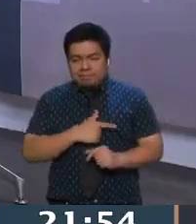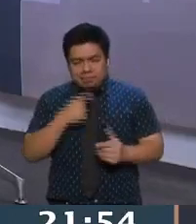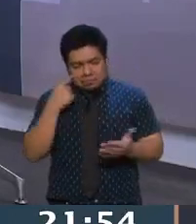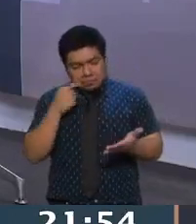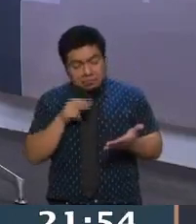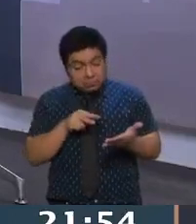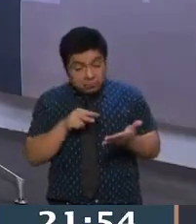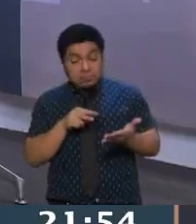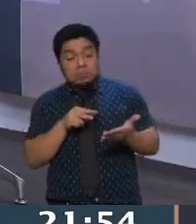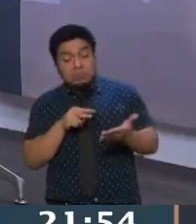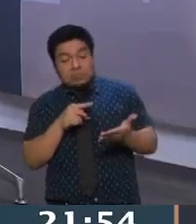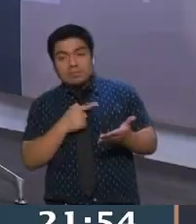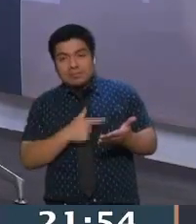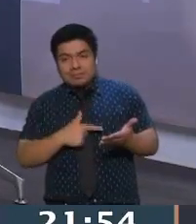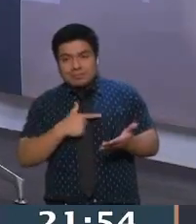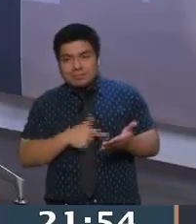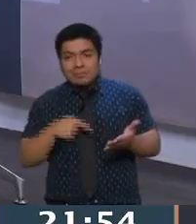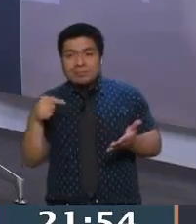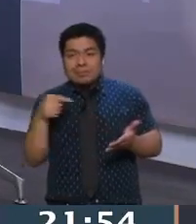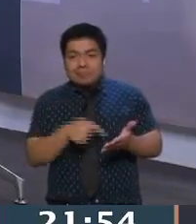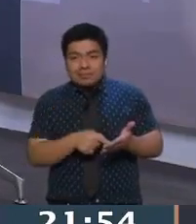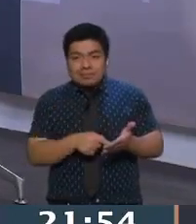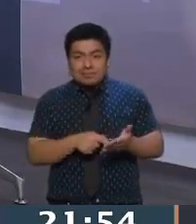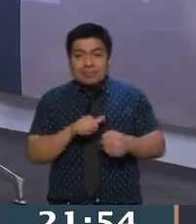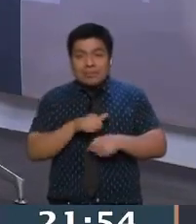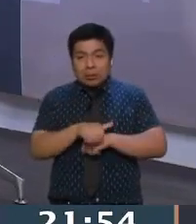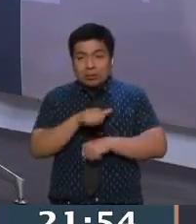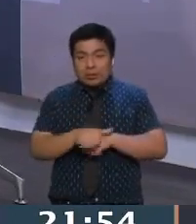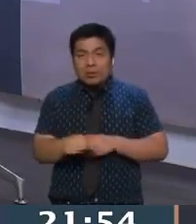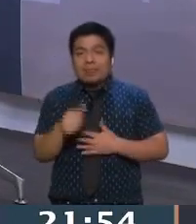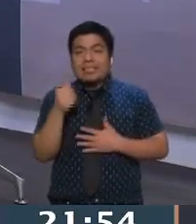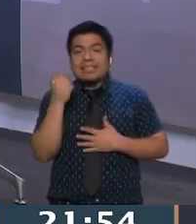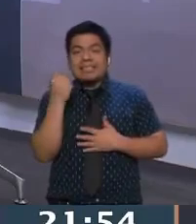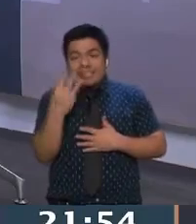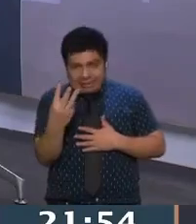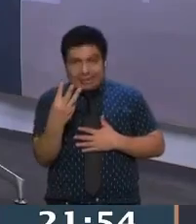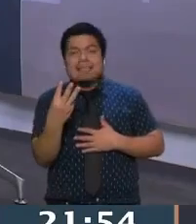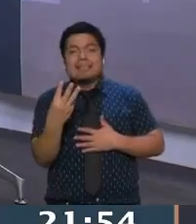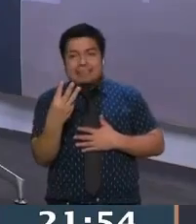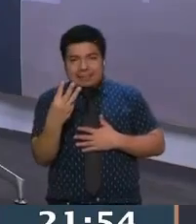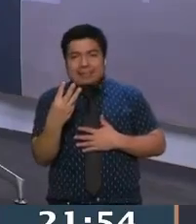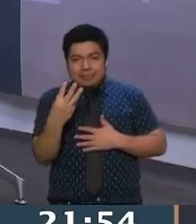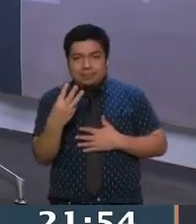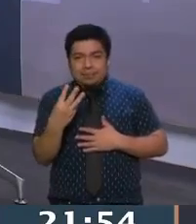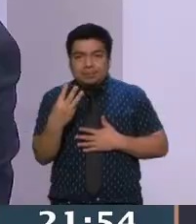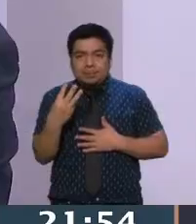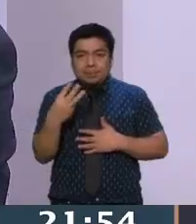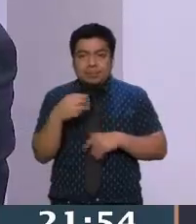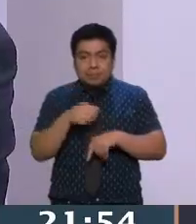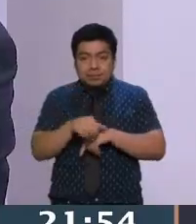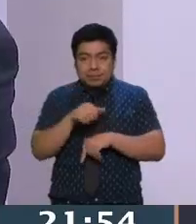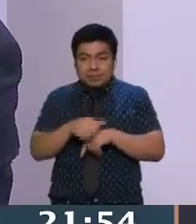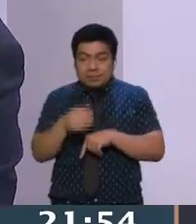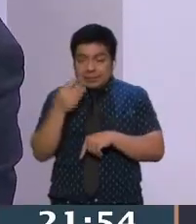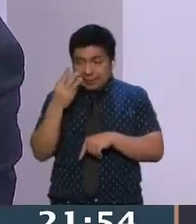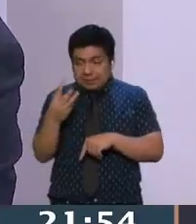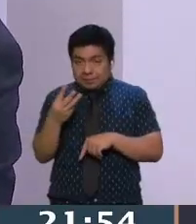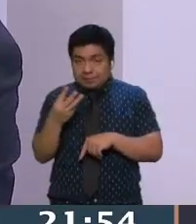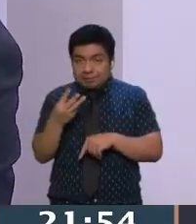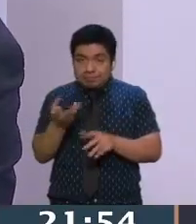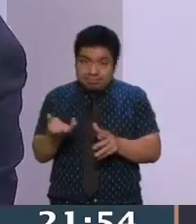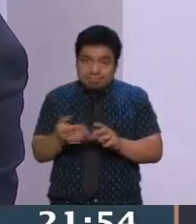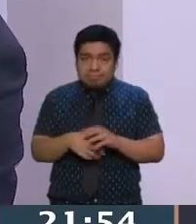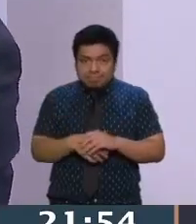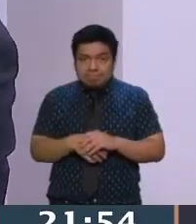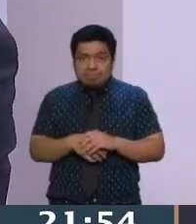eché el ojo. Y digo, cabe destacar que es el número 3. Es el número 3. O sea, es la enciclopedia fonográfica del jazz en México, el número 3. Y me gusta